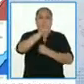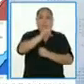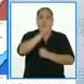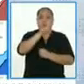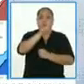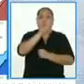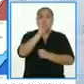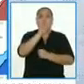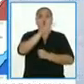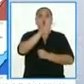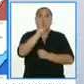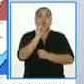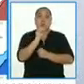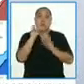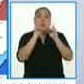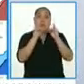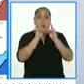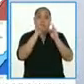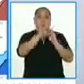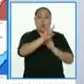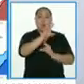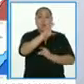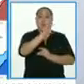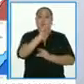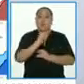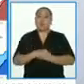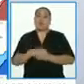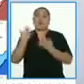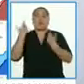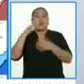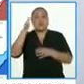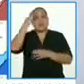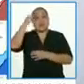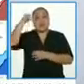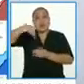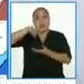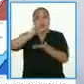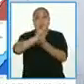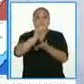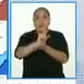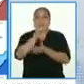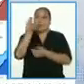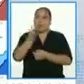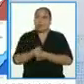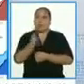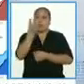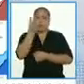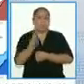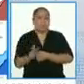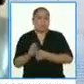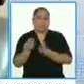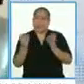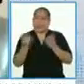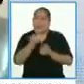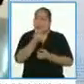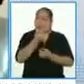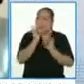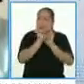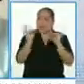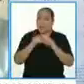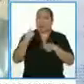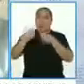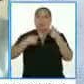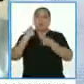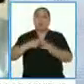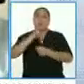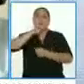según el último reporte de su salud. Y sabemos que en Lima, la verdad, hay poquísimas o ninguna. Diariamente se